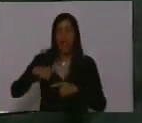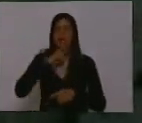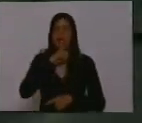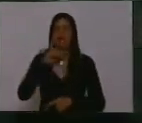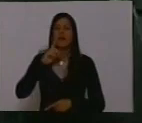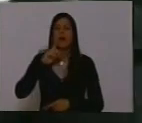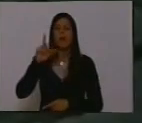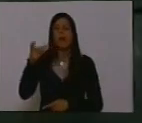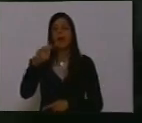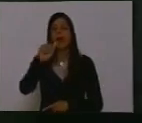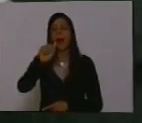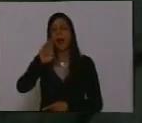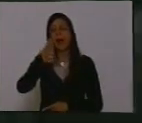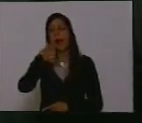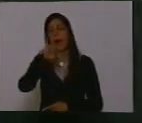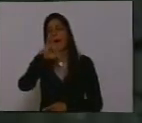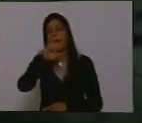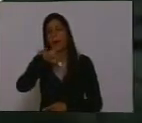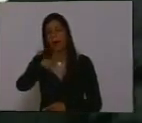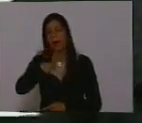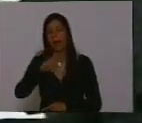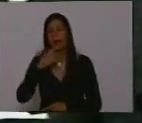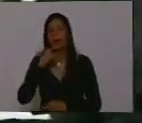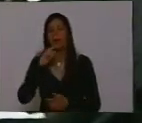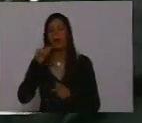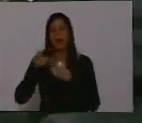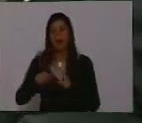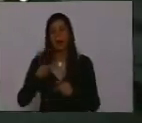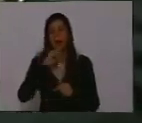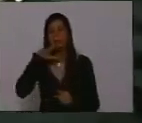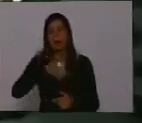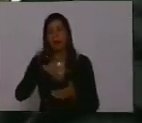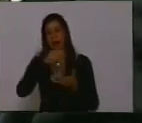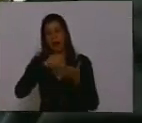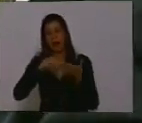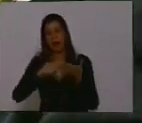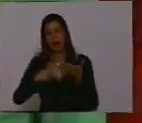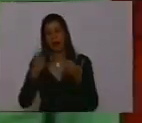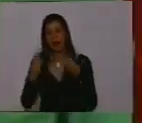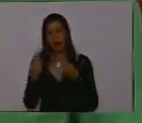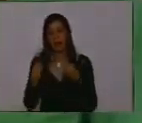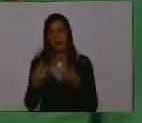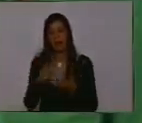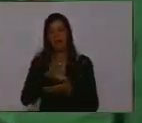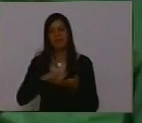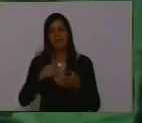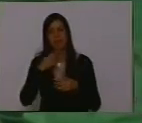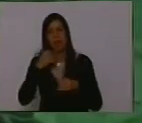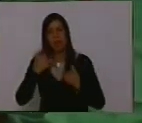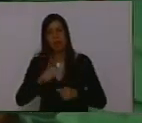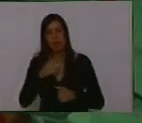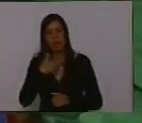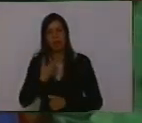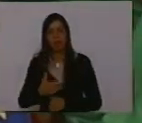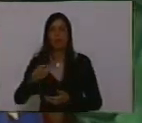Picón quedarán en los fastos de la historia y solo será posible cantarlo por un genio